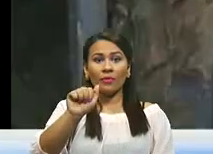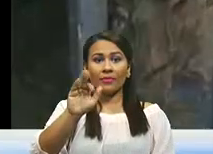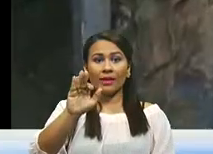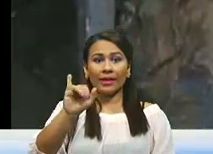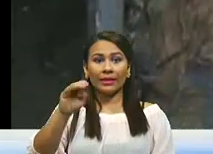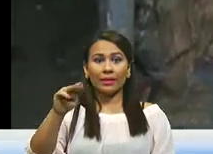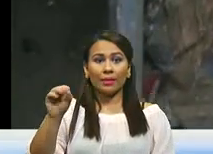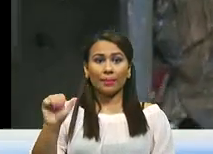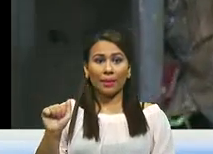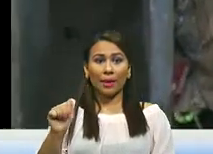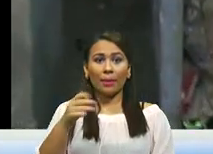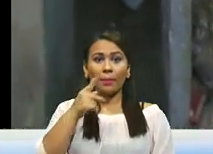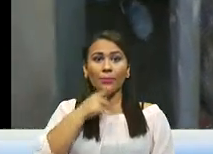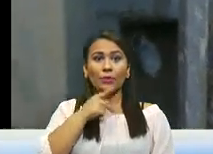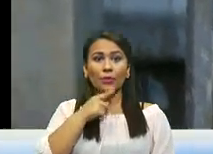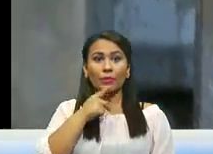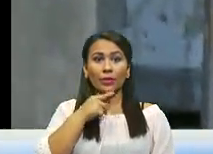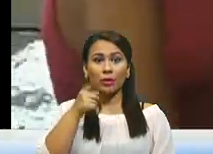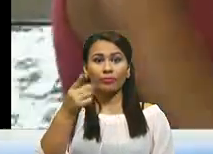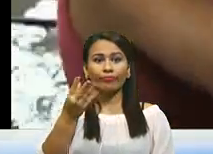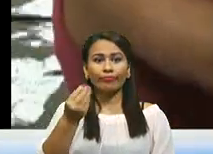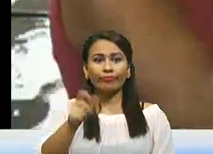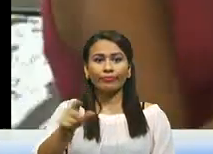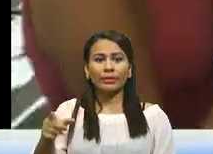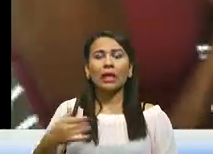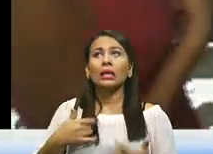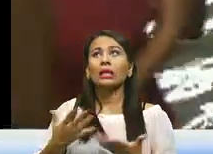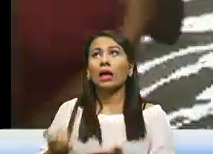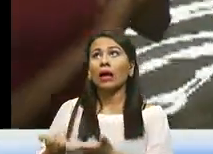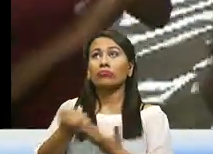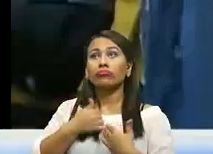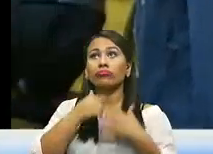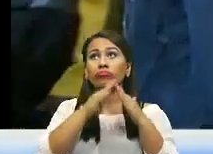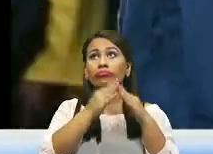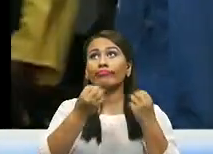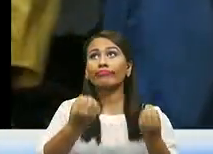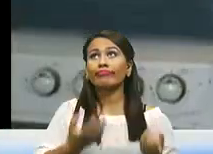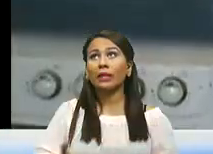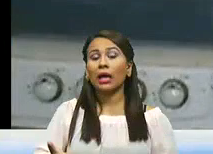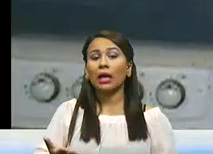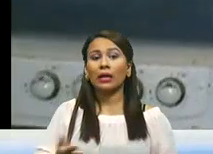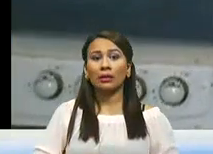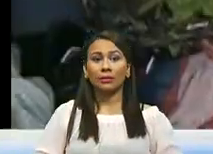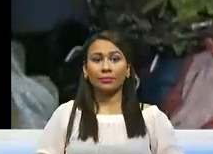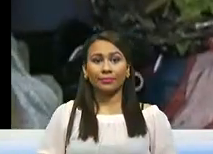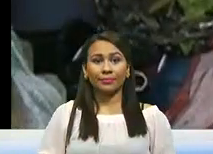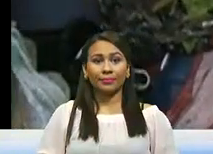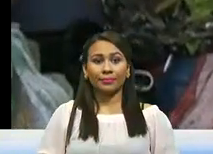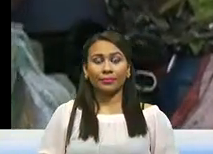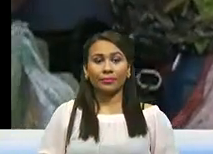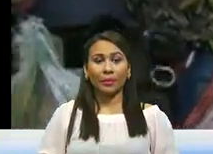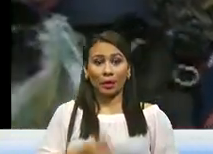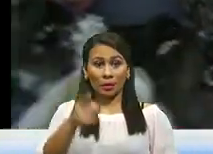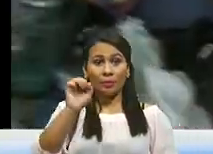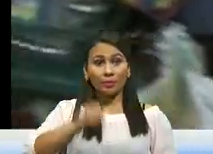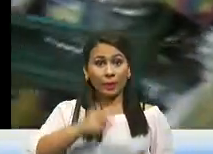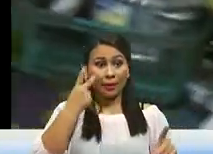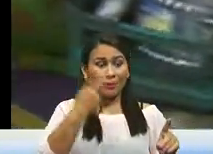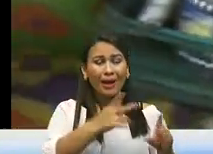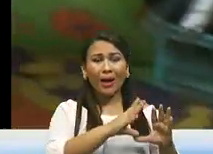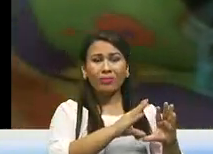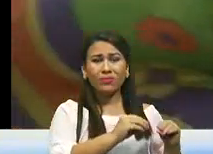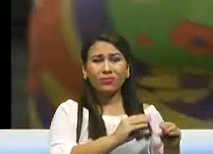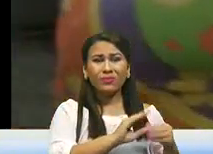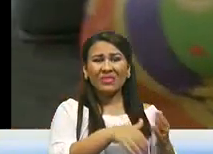Viejo, los afectados piden ayuda. Algunos quedaron sin viviendas y perdieron sus enseres. Ustedes pueden ver aquí todos los colchones,